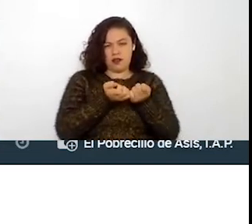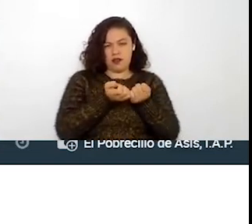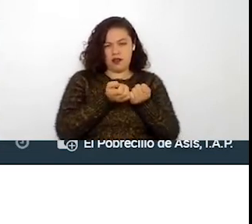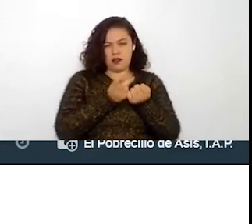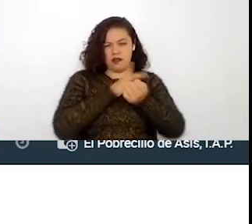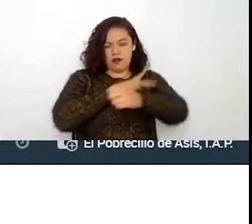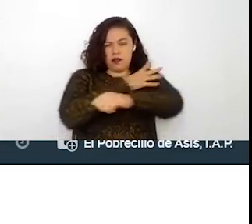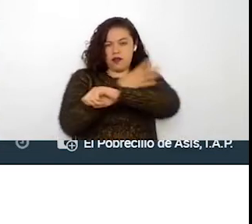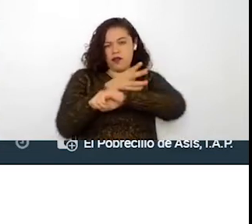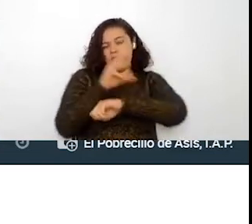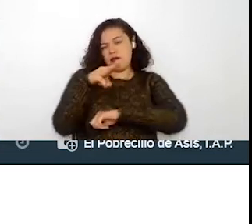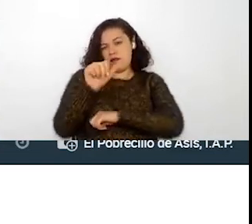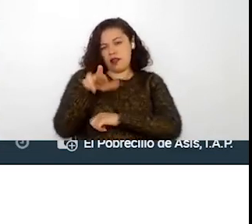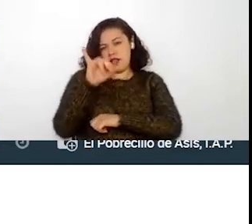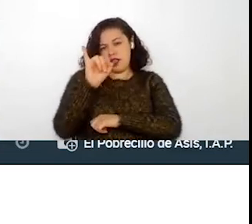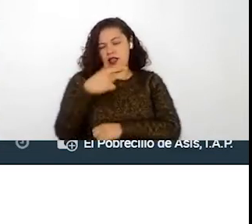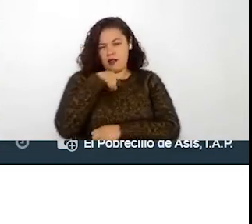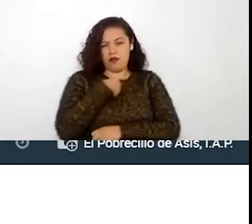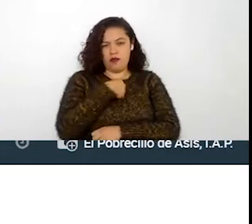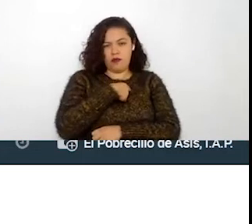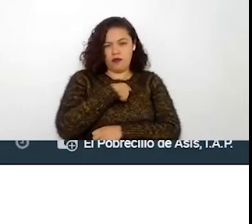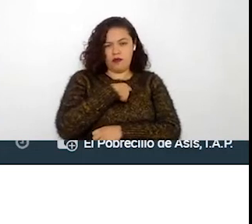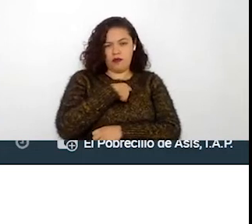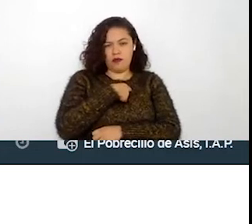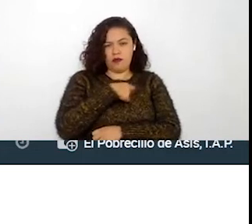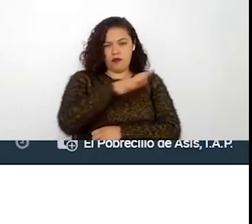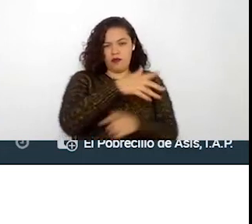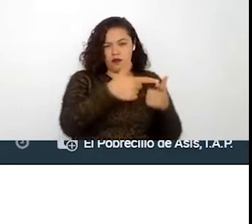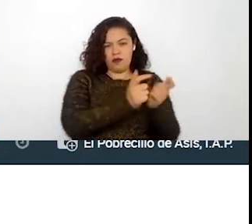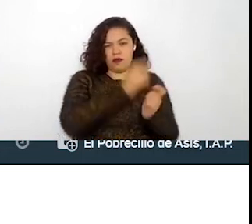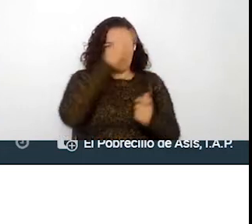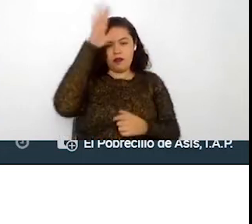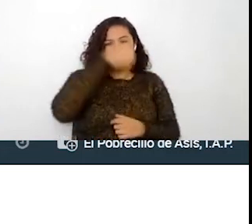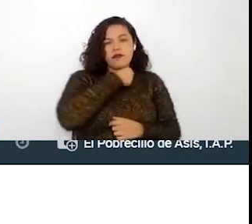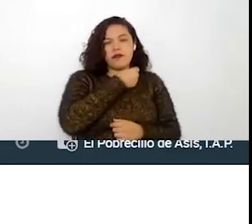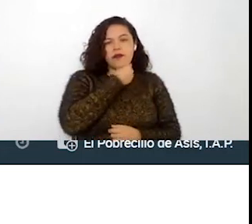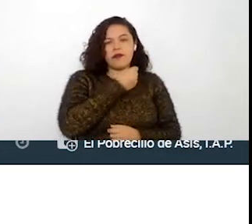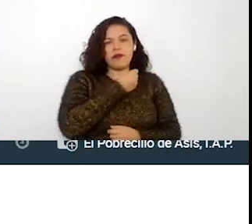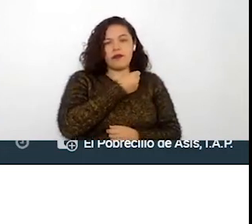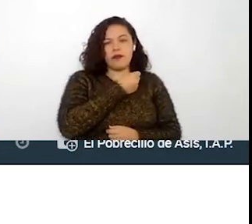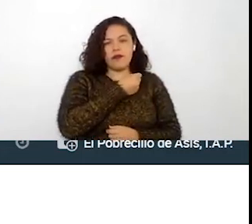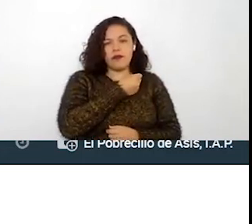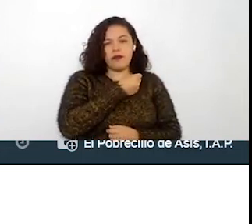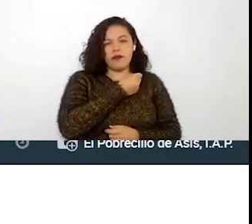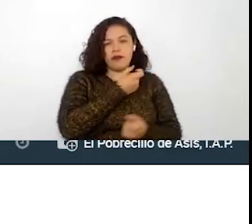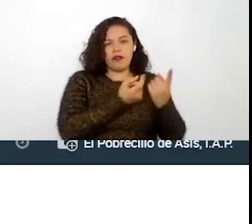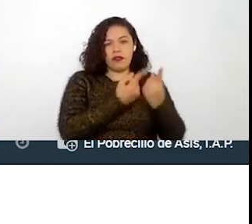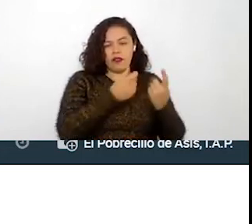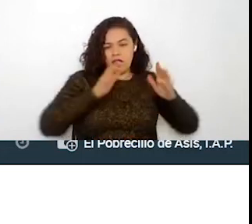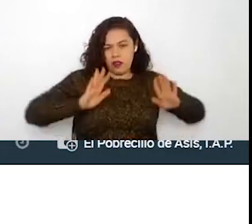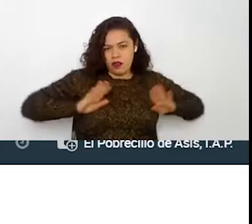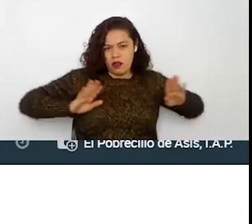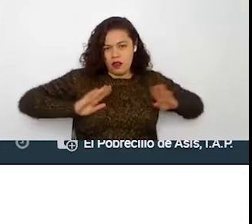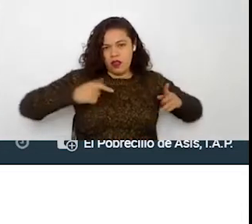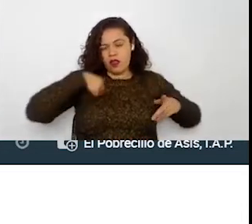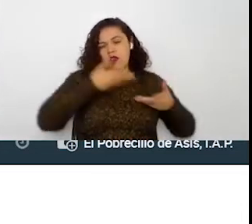amarillo ella por su parte población adulta mayor Sí con algunas características y en